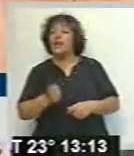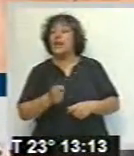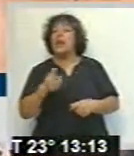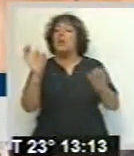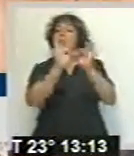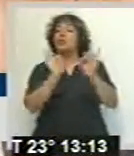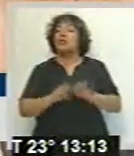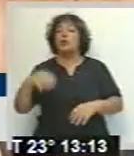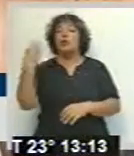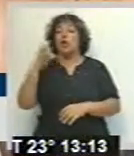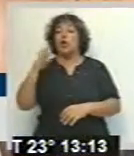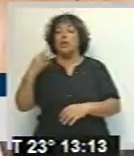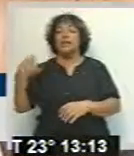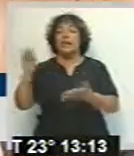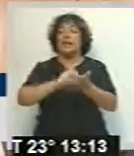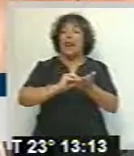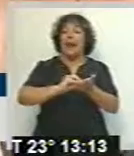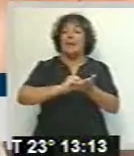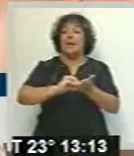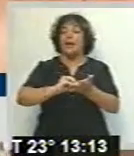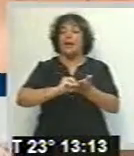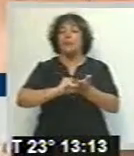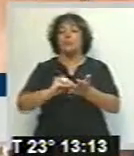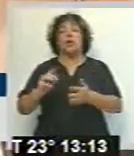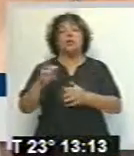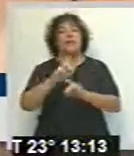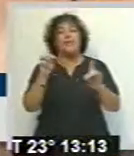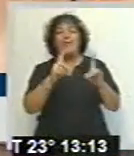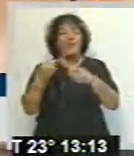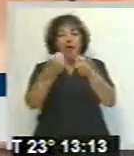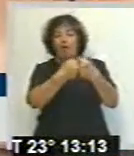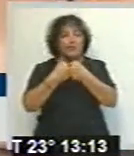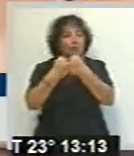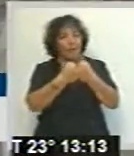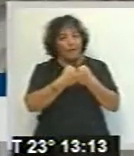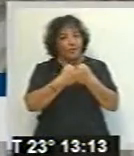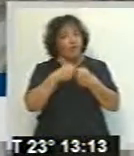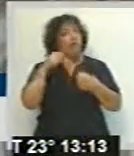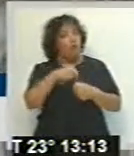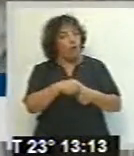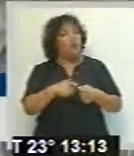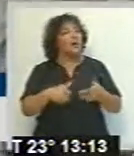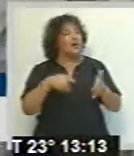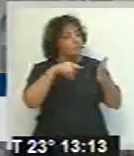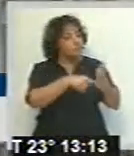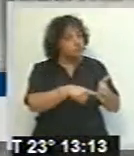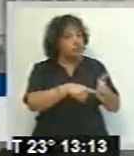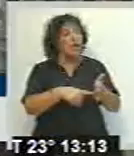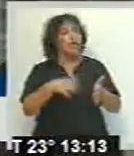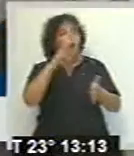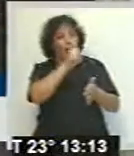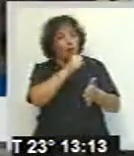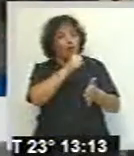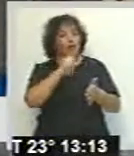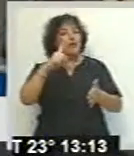venido originariamente de la Cámara de Diputados ya no concordaba, por así decirlo, con lo que se establecía en el Código Civil. Es